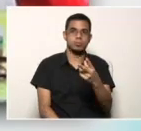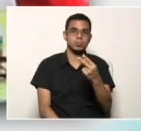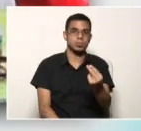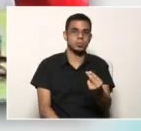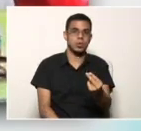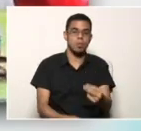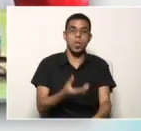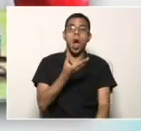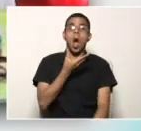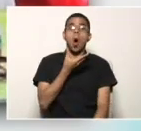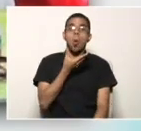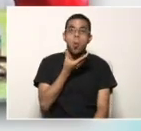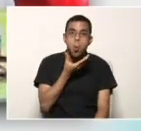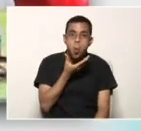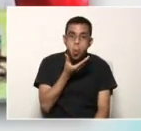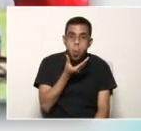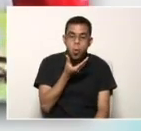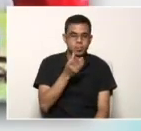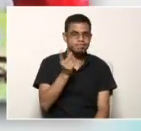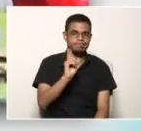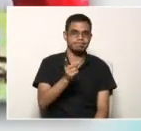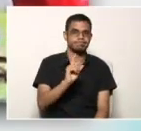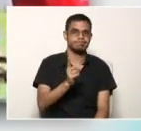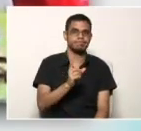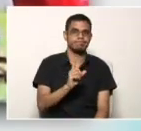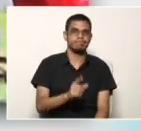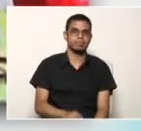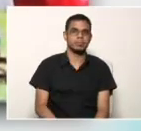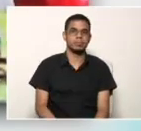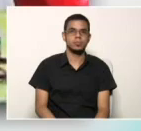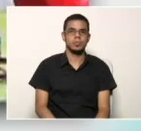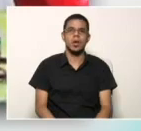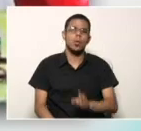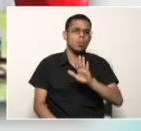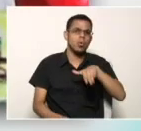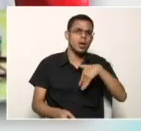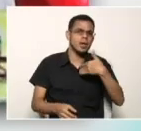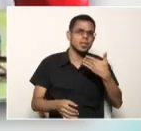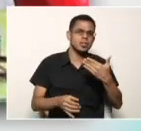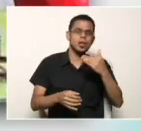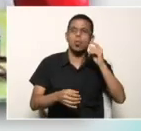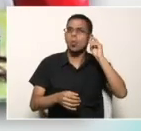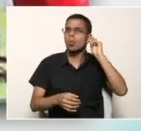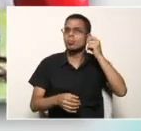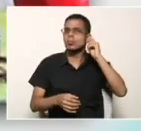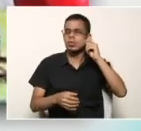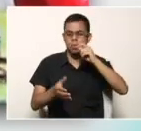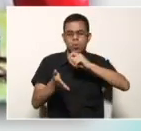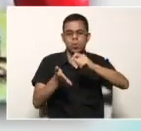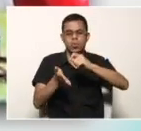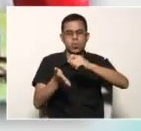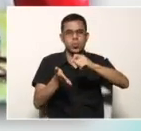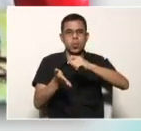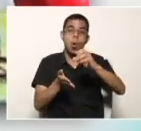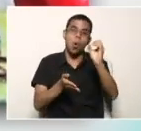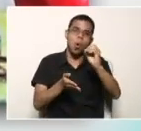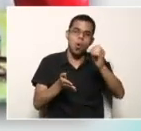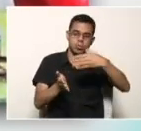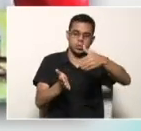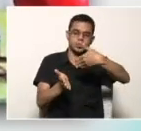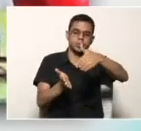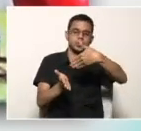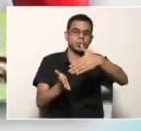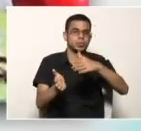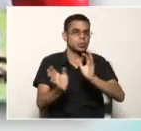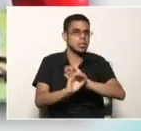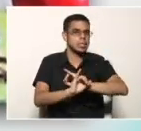hacer con eso. Después del borrador, lo que hacemos es pasarlo con algodoncito o una brochita y así. ¿Bien? Después que mi memoria